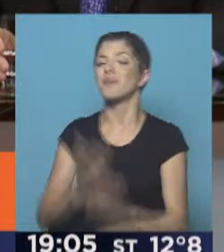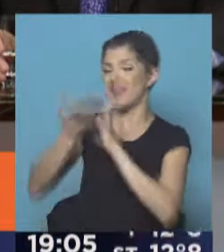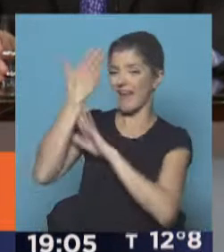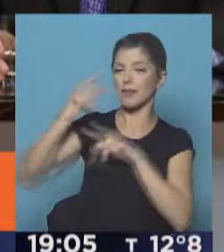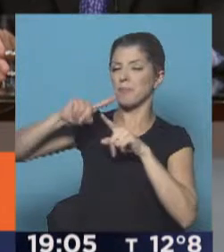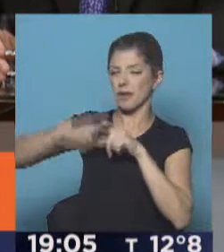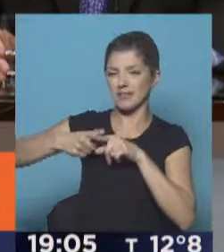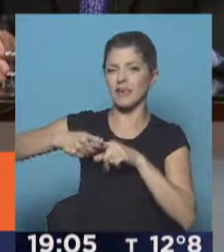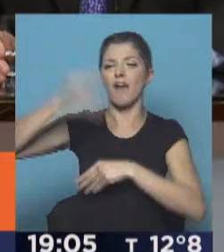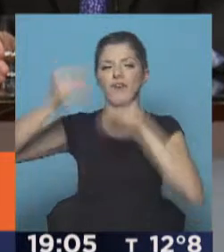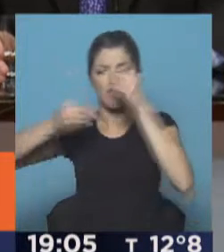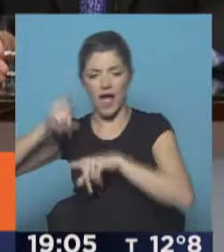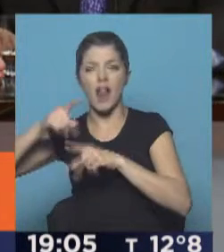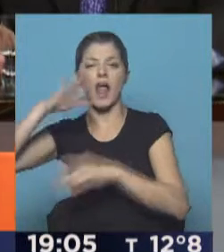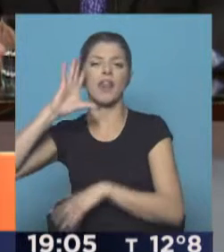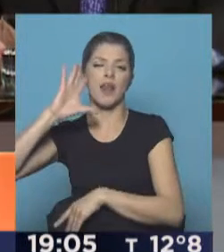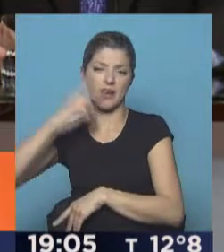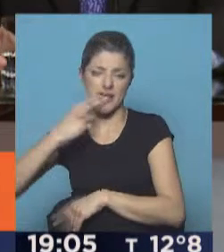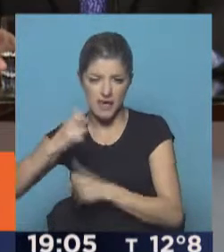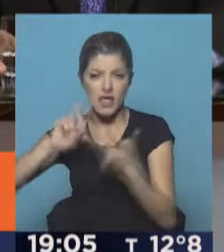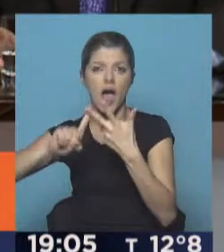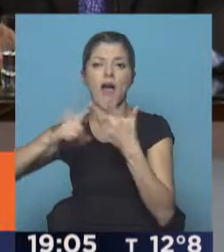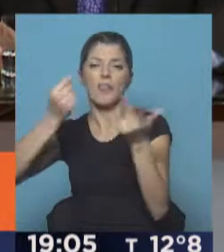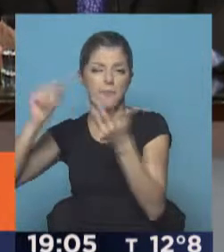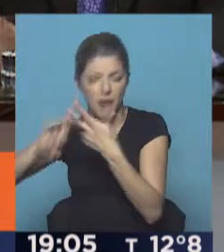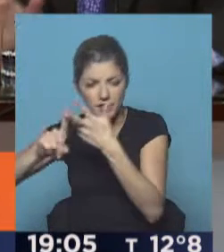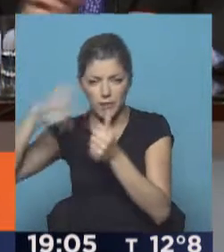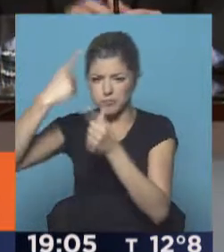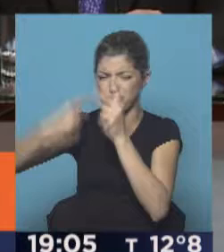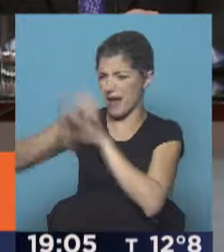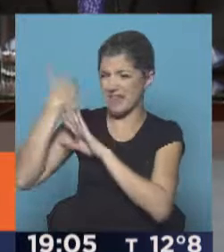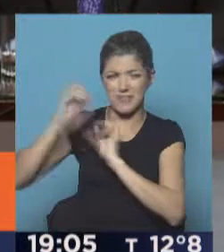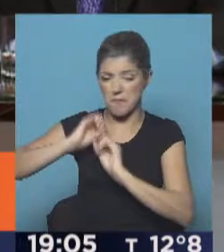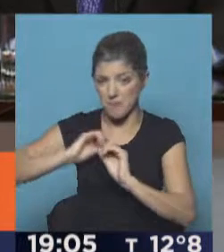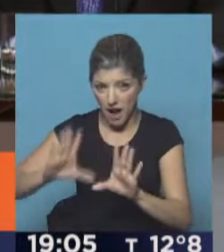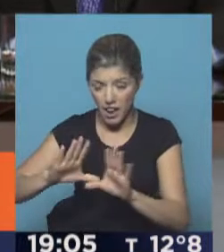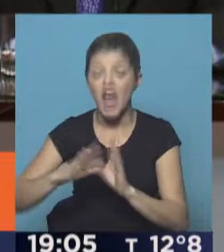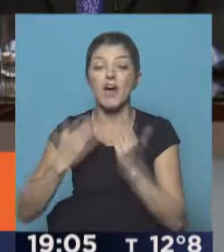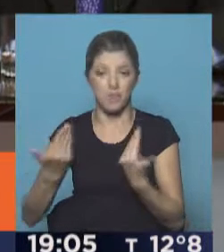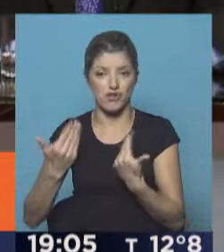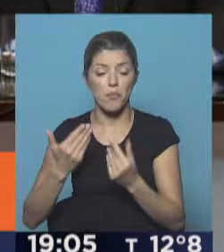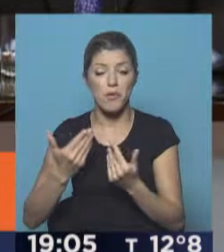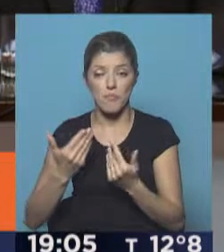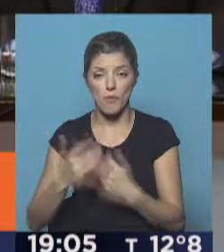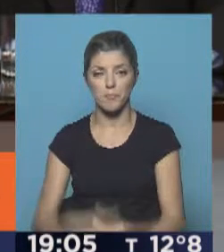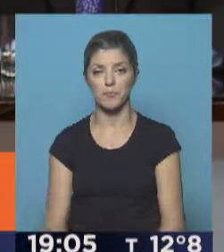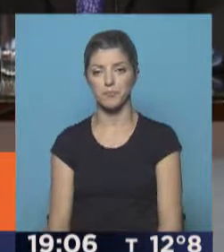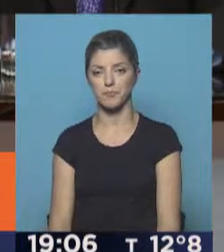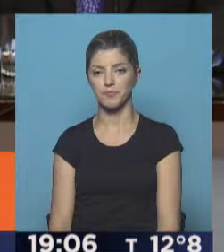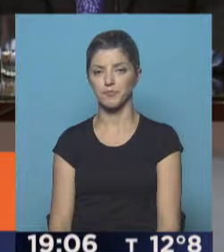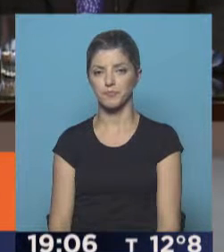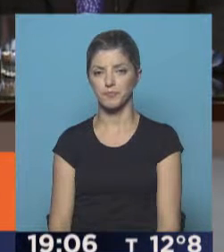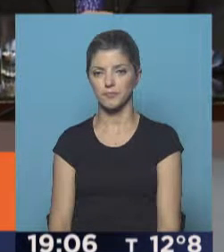políticas energéticas, malas políticas monetarias, que hacen que básicamente